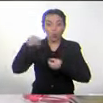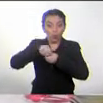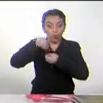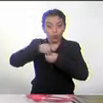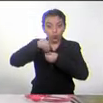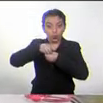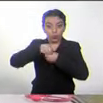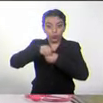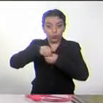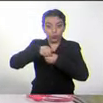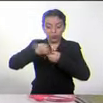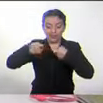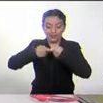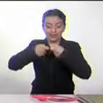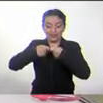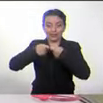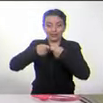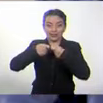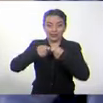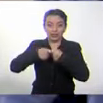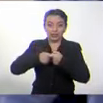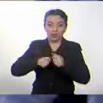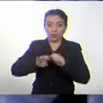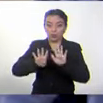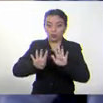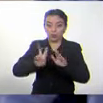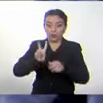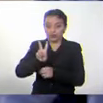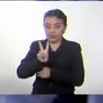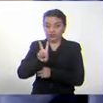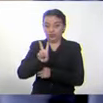a necesitar también un foco LED.